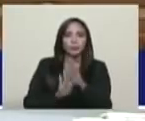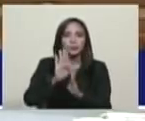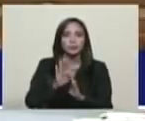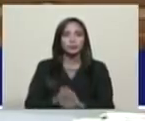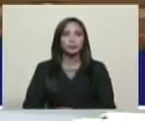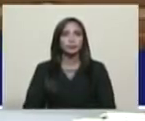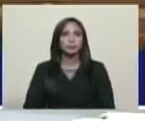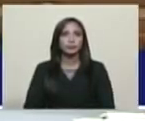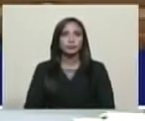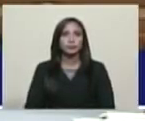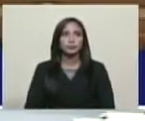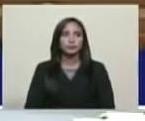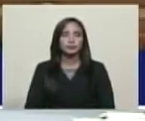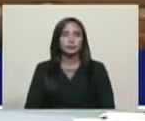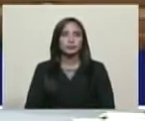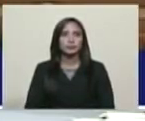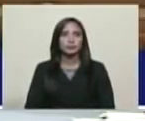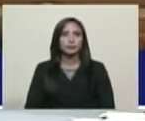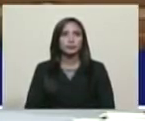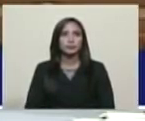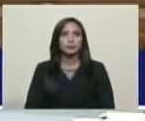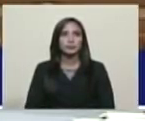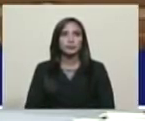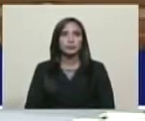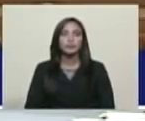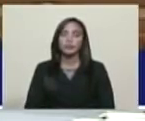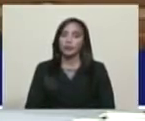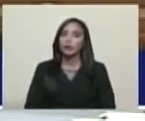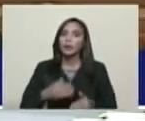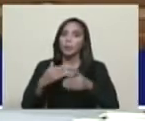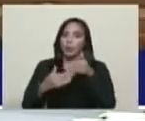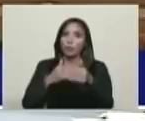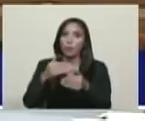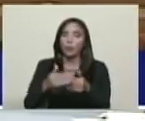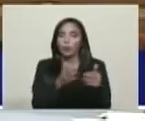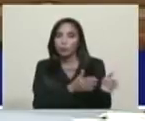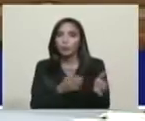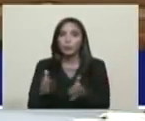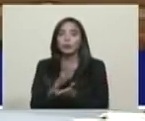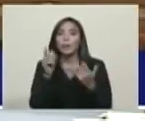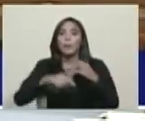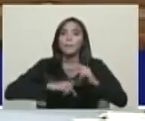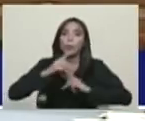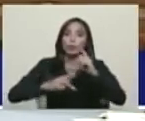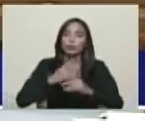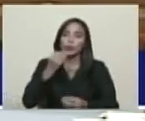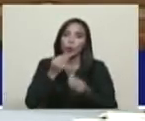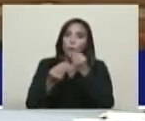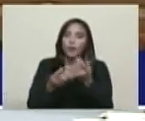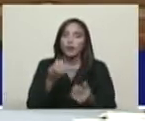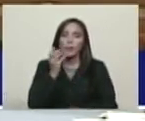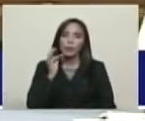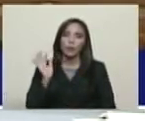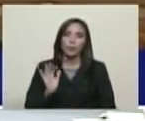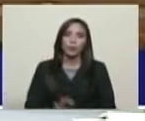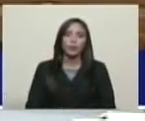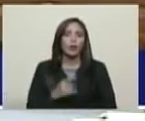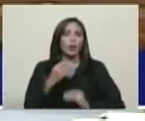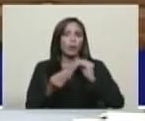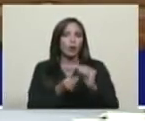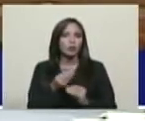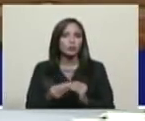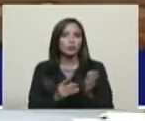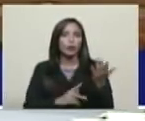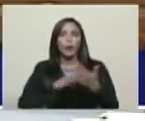de la Agenda Económica Bolivariana, hay que avanzar en la producción de alimentos. Hemos estado revisando el